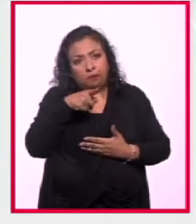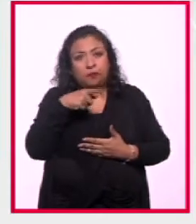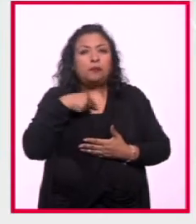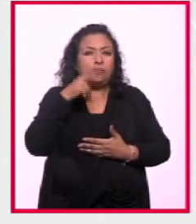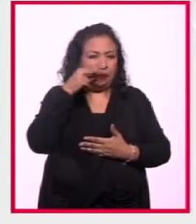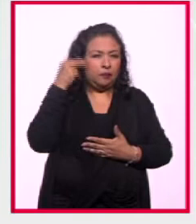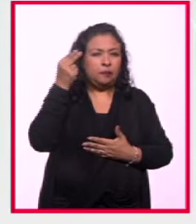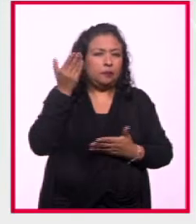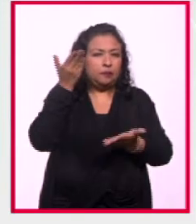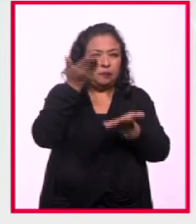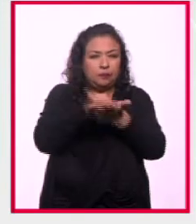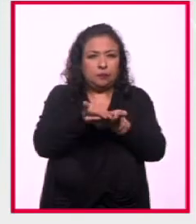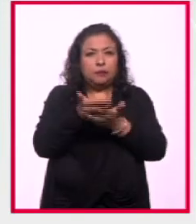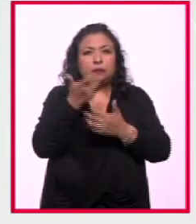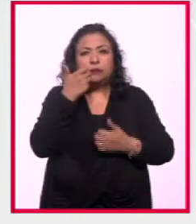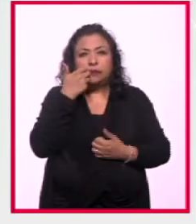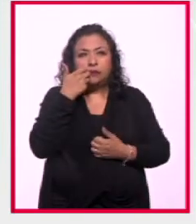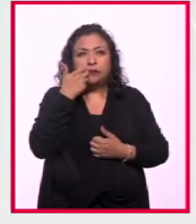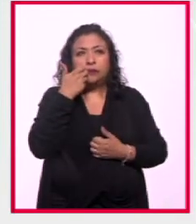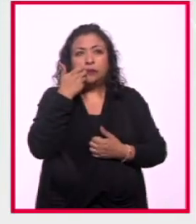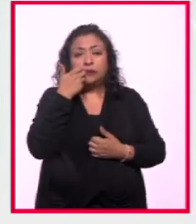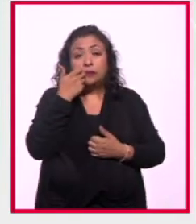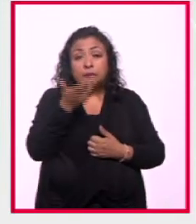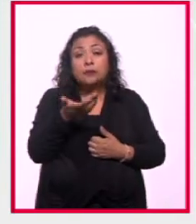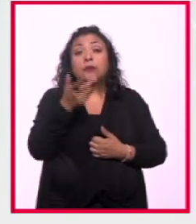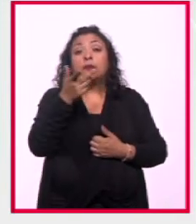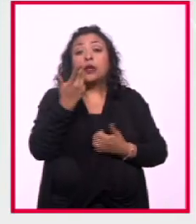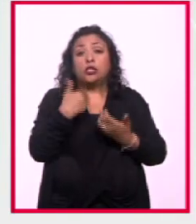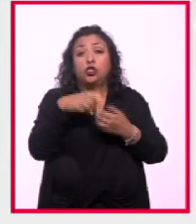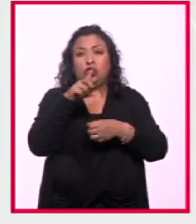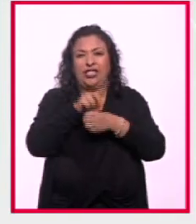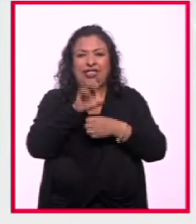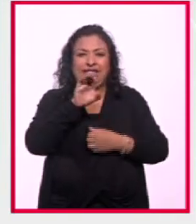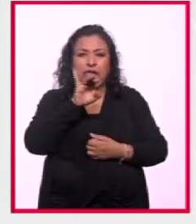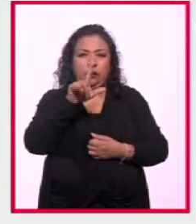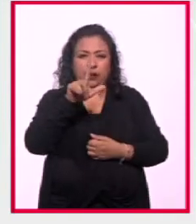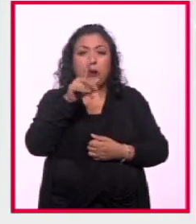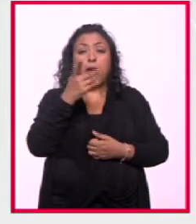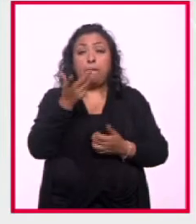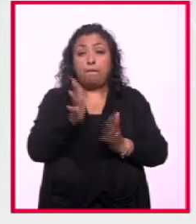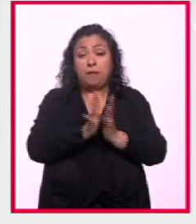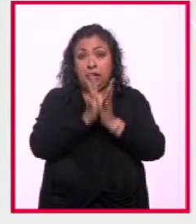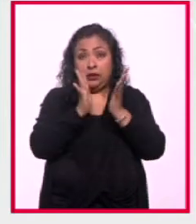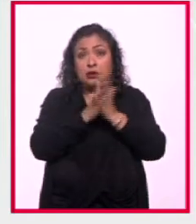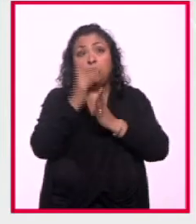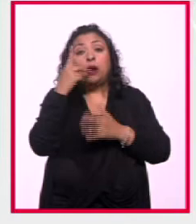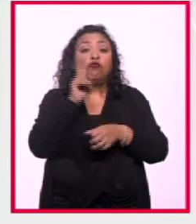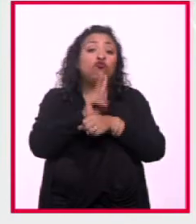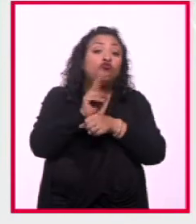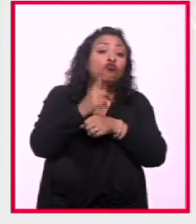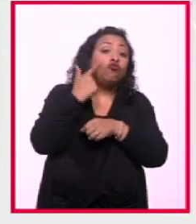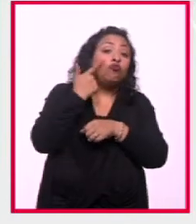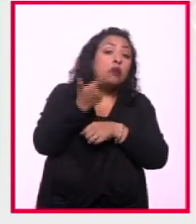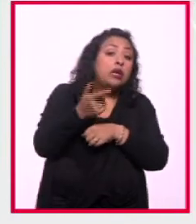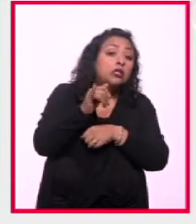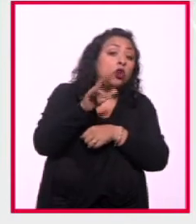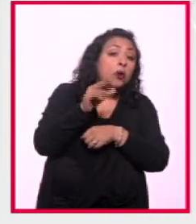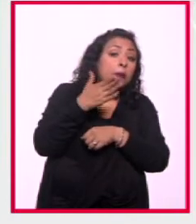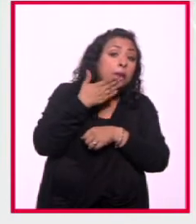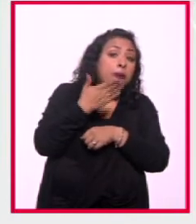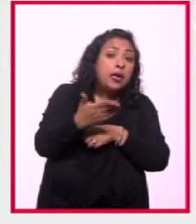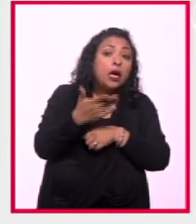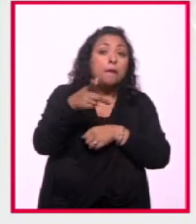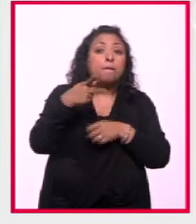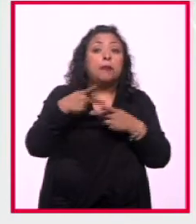propusieron que la sociedad civil participara en la vigilancia y supervisión de